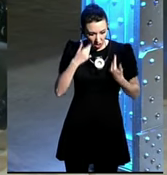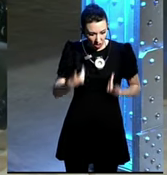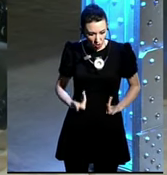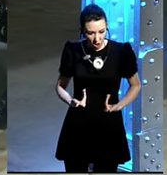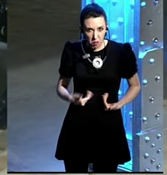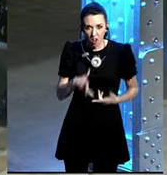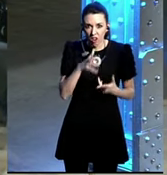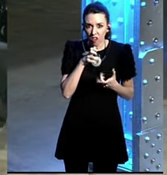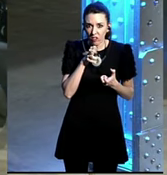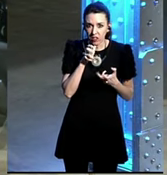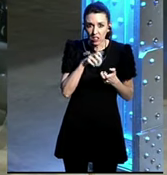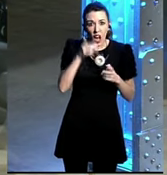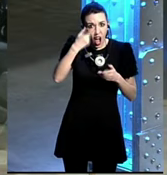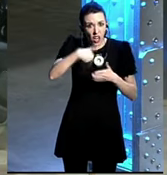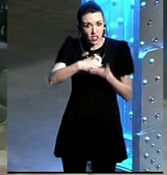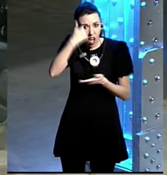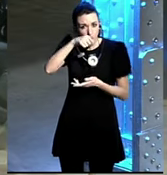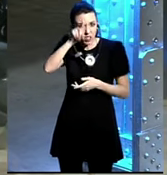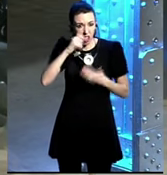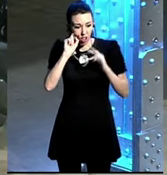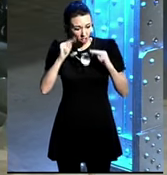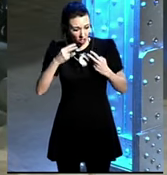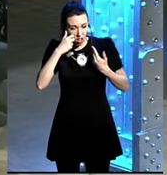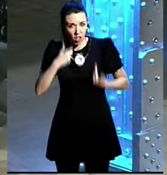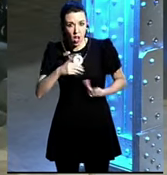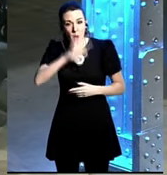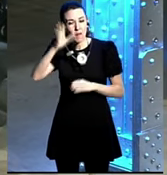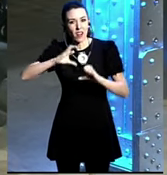con sus cuerpos. Así que parece que en los medios,